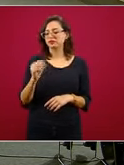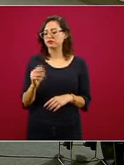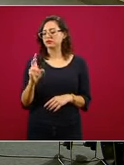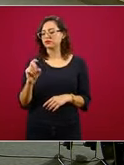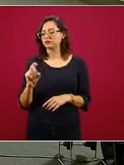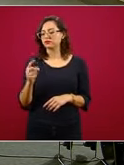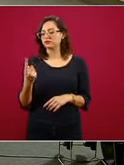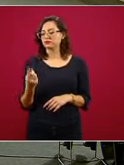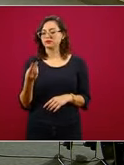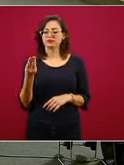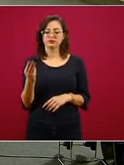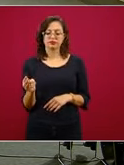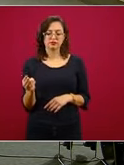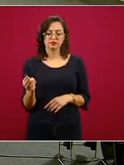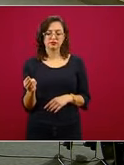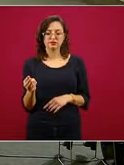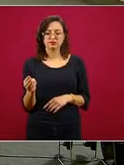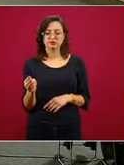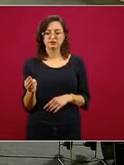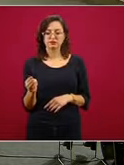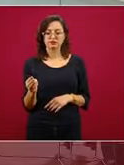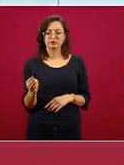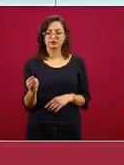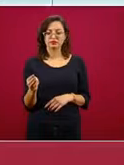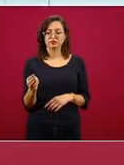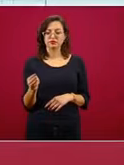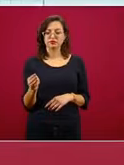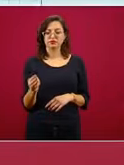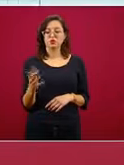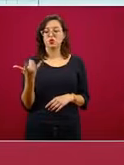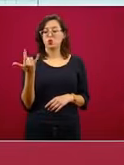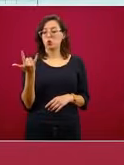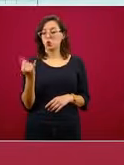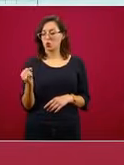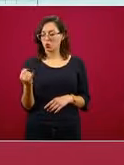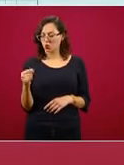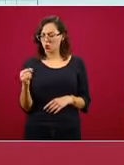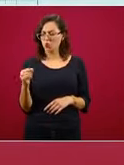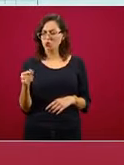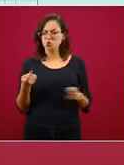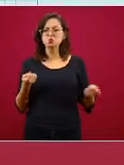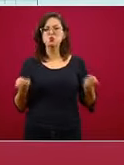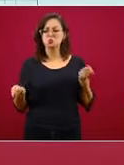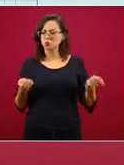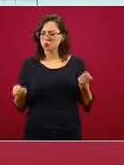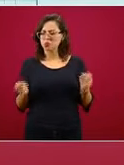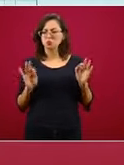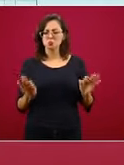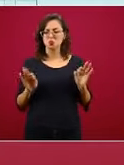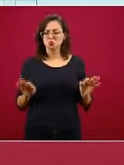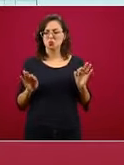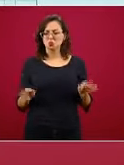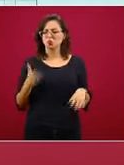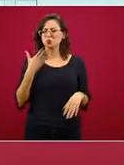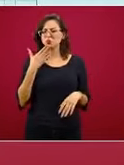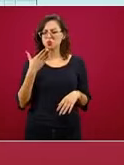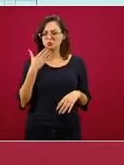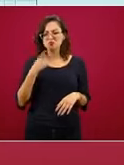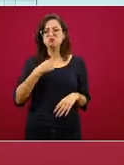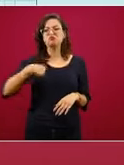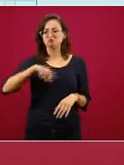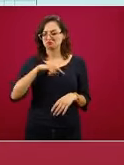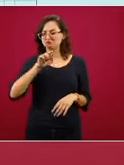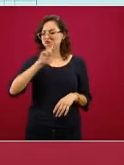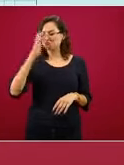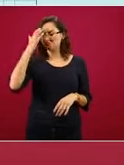30, 31 de mayo. Aquí tenemos casi todo junio. Había logrado muy buen control. Aquí hicimos un